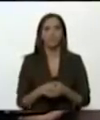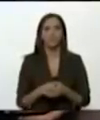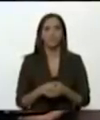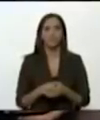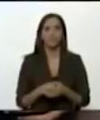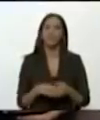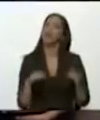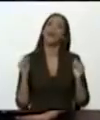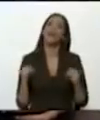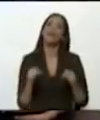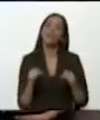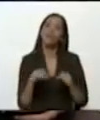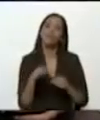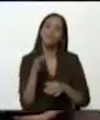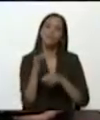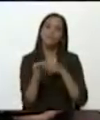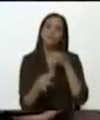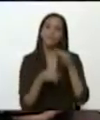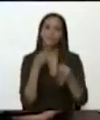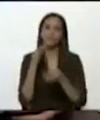esto es un relato